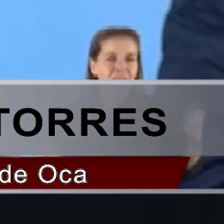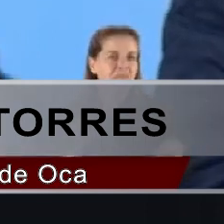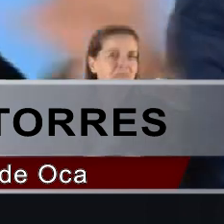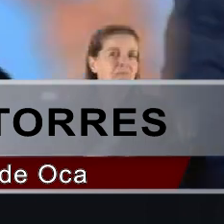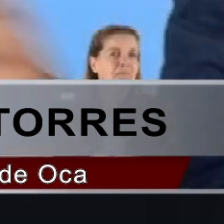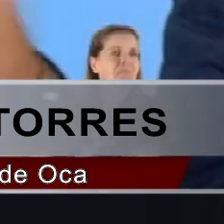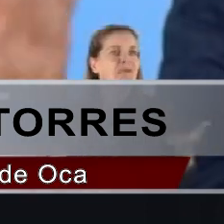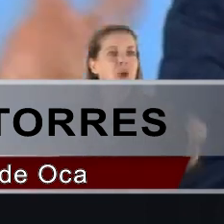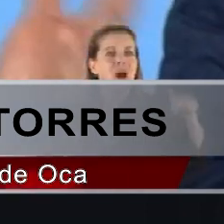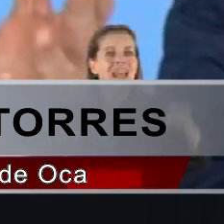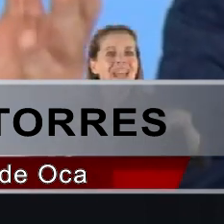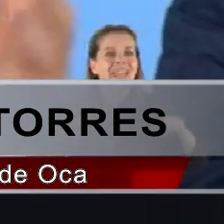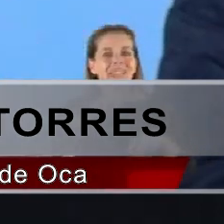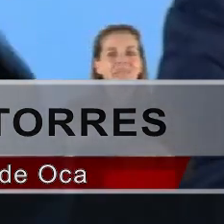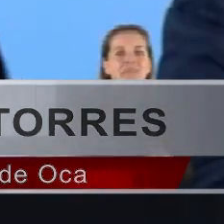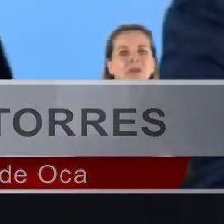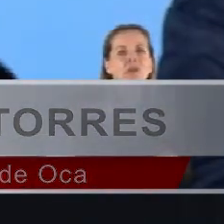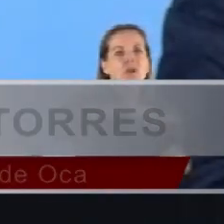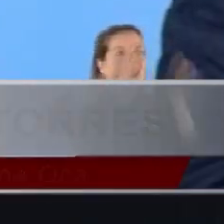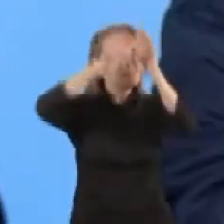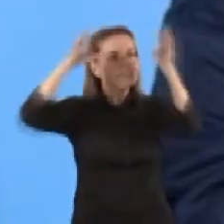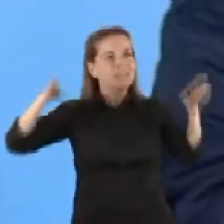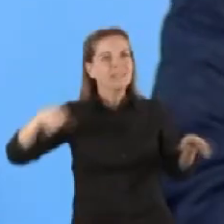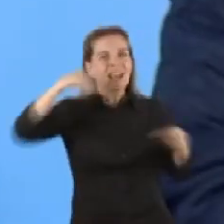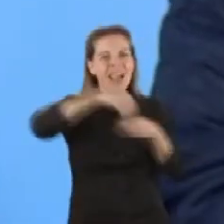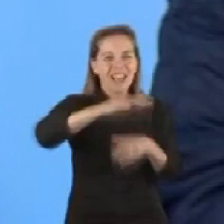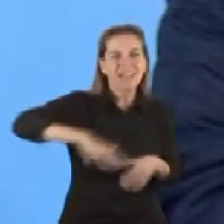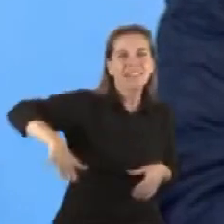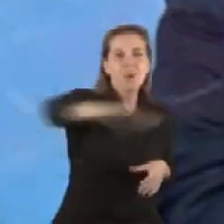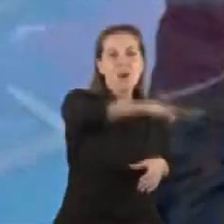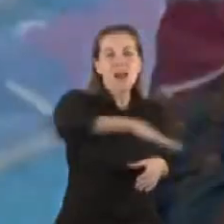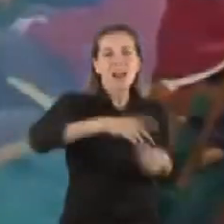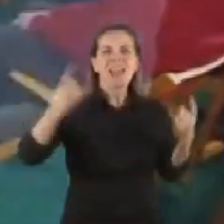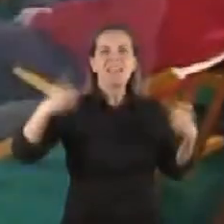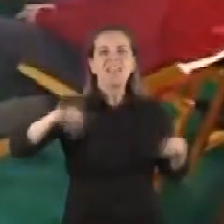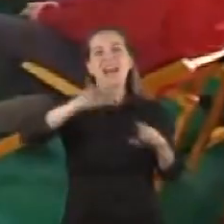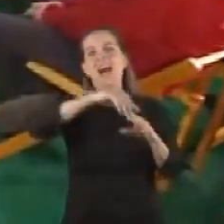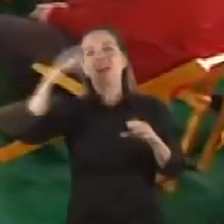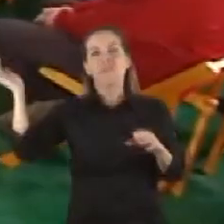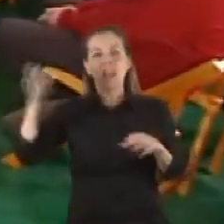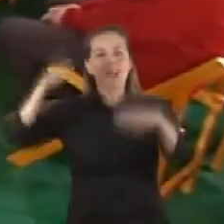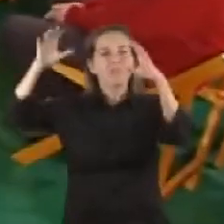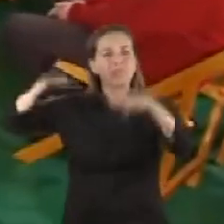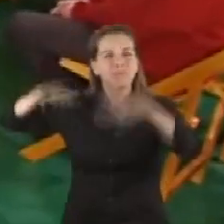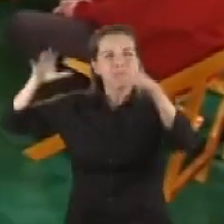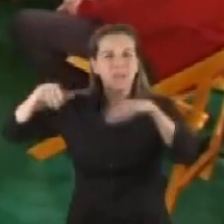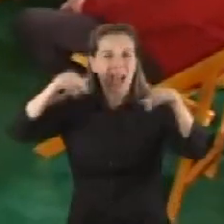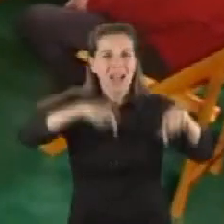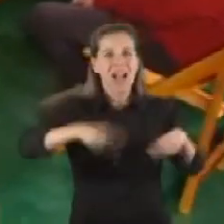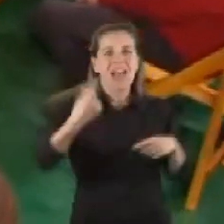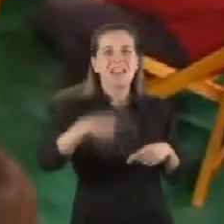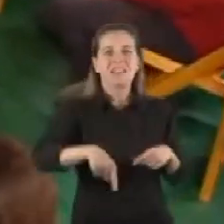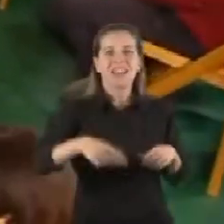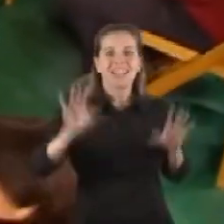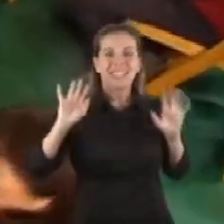Acá adentro está pasando algo distinto a lo que el exterior muestra. Y lo que